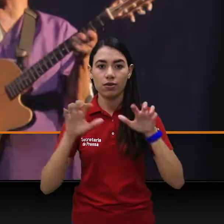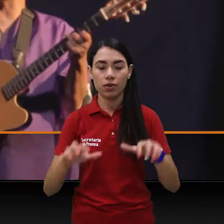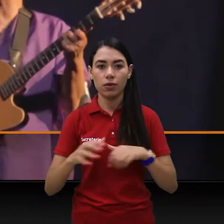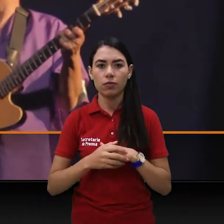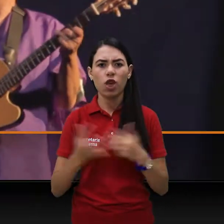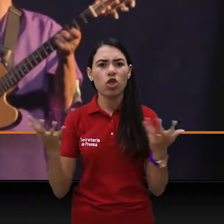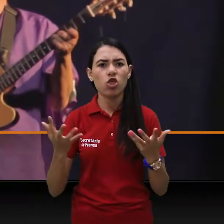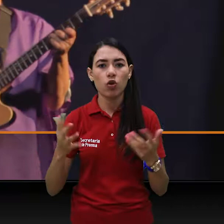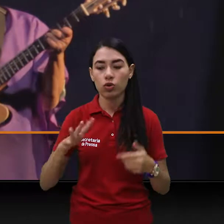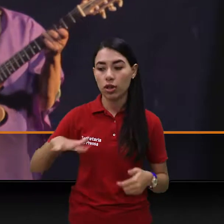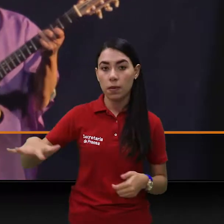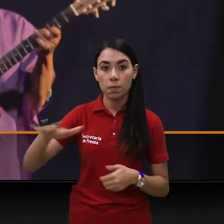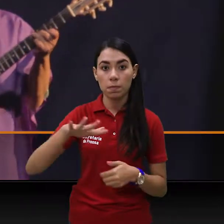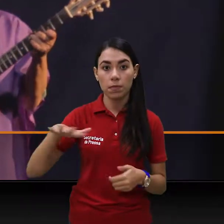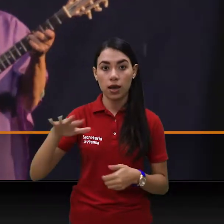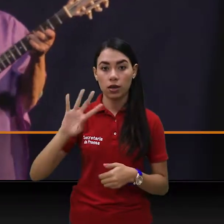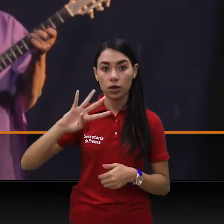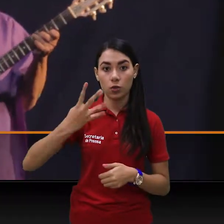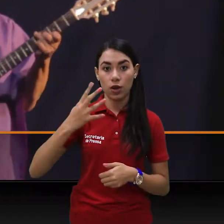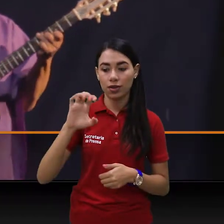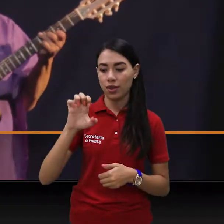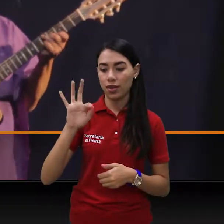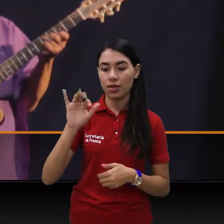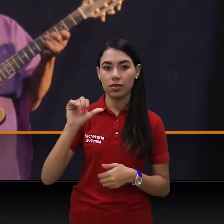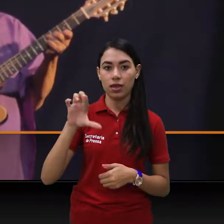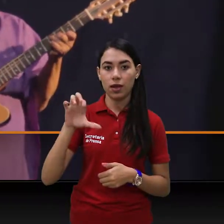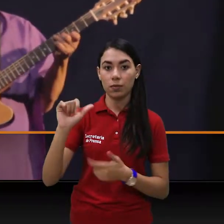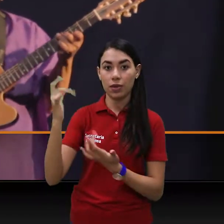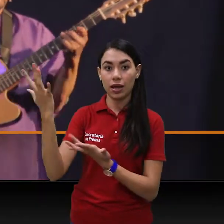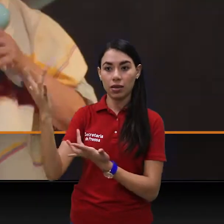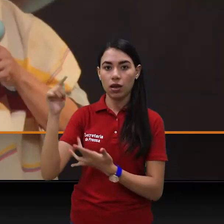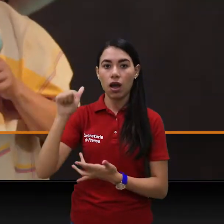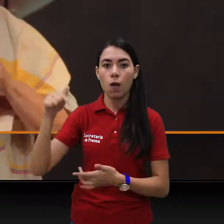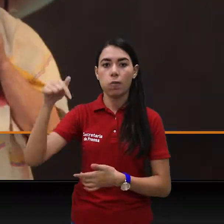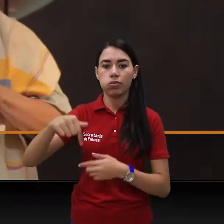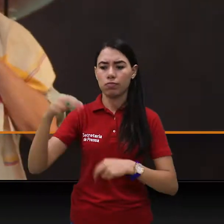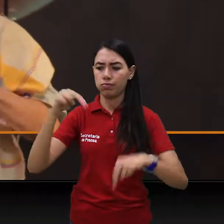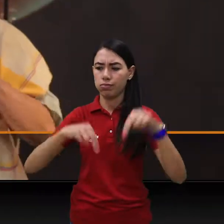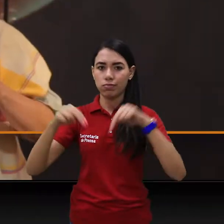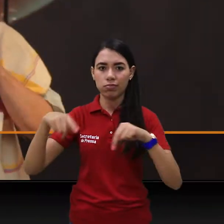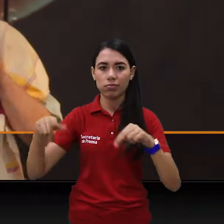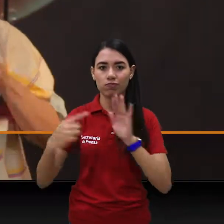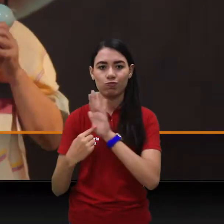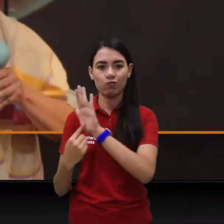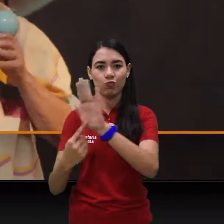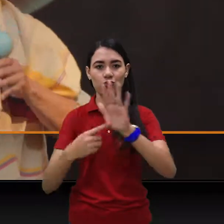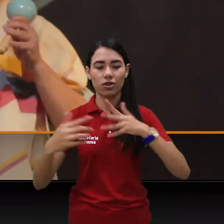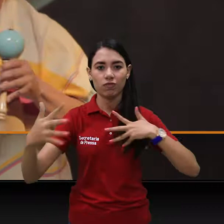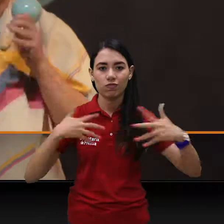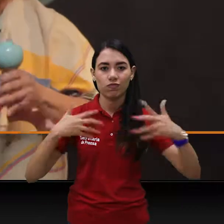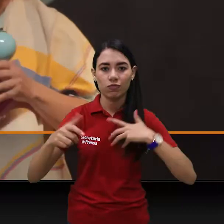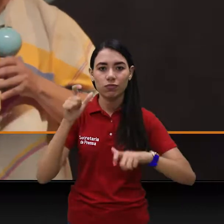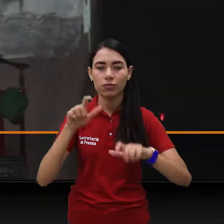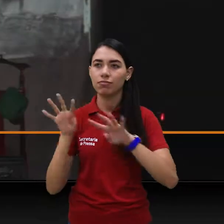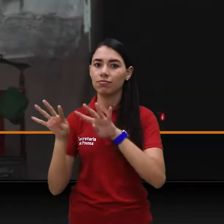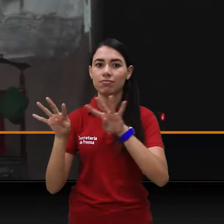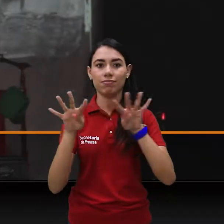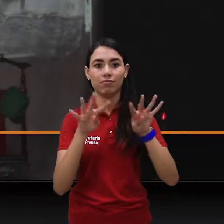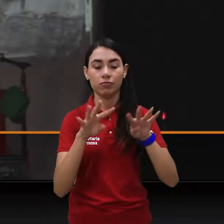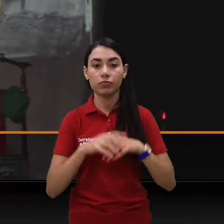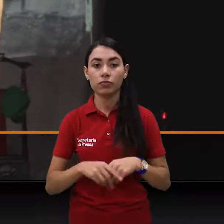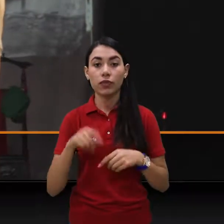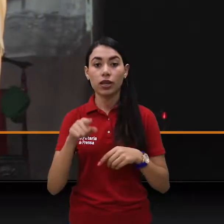Cámara de Comercio. Se extenderá hasta el próximo viernes 15 de diciembre y allí podrán disfrutar de diferentes obras y